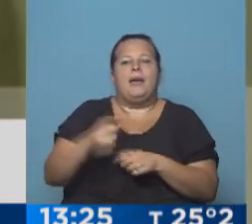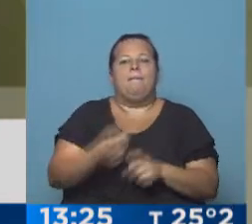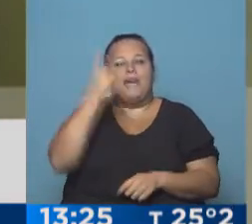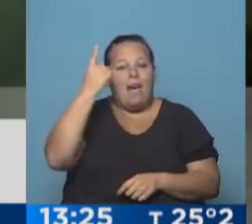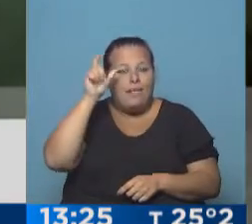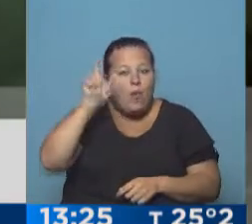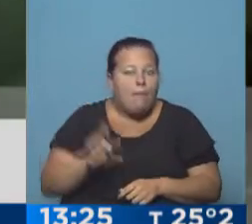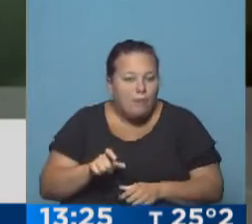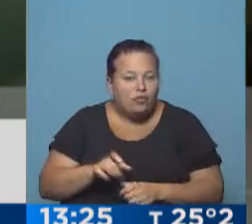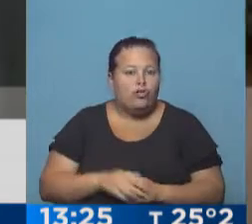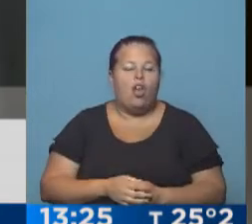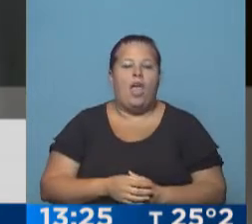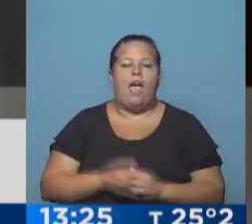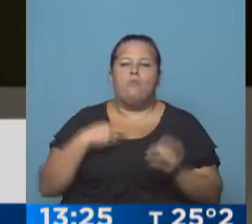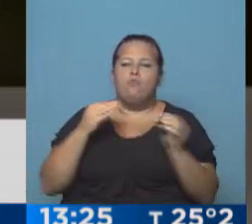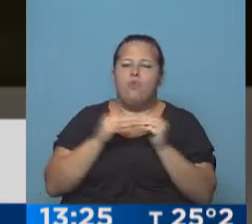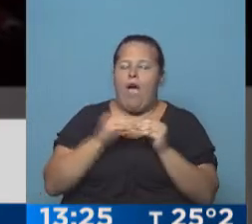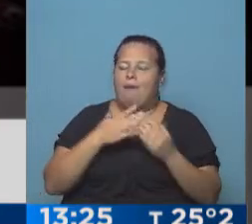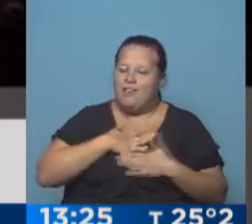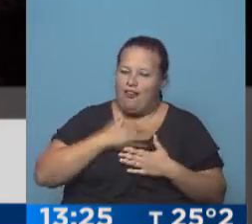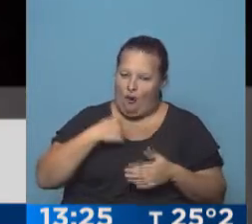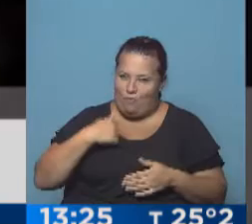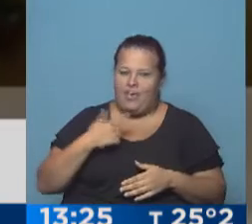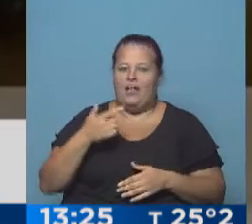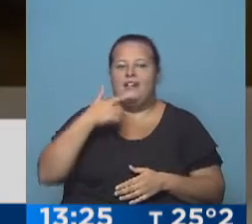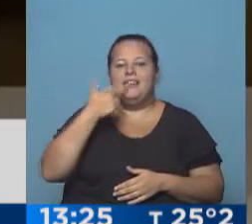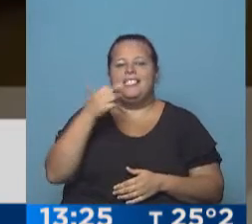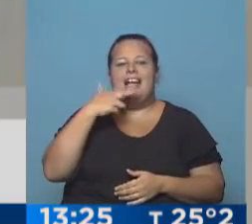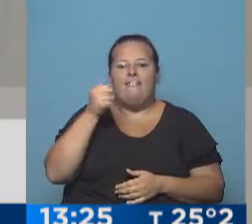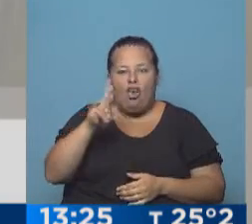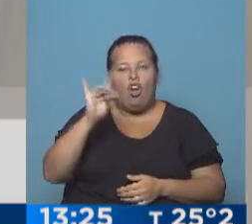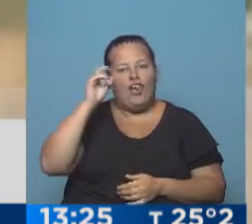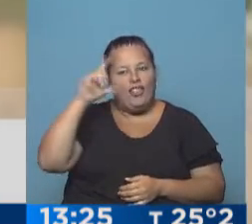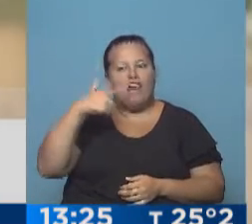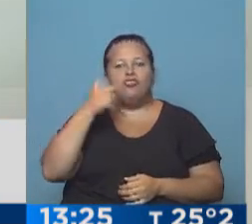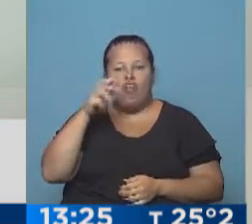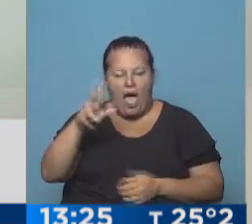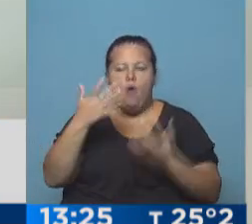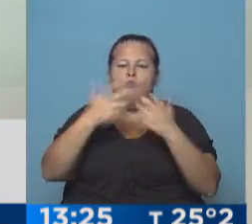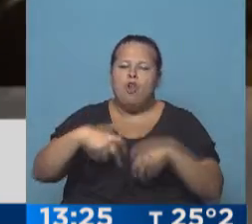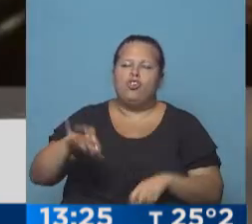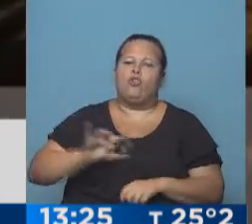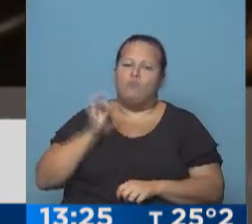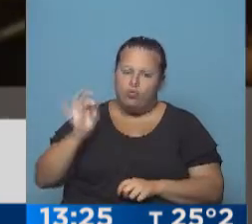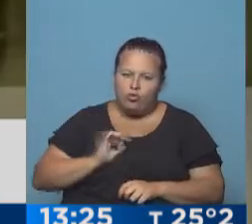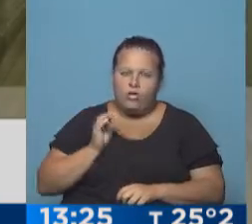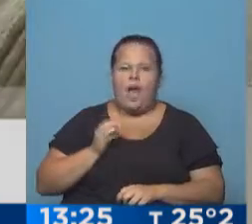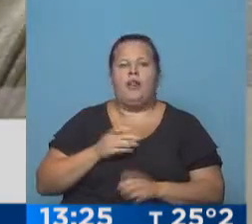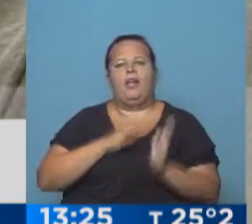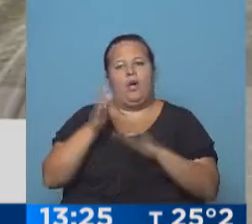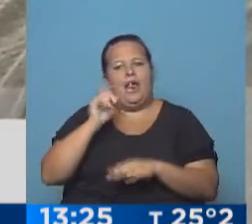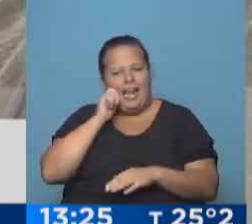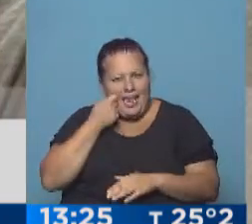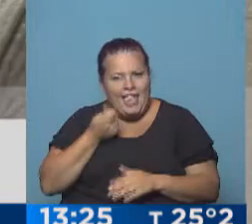alguien que es un amigo muy entrañable conmigo, que es Salvador del Solar. Y es un proyecto que le ha tomado muchos años. Ha sido, por un lado,